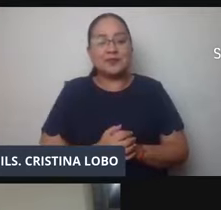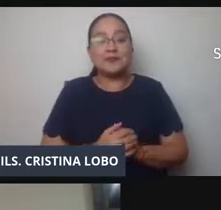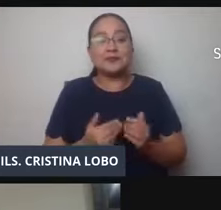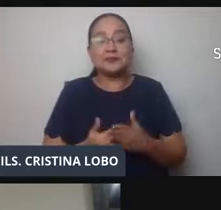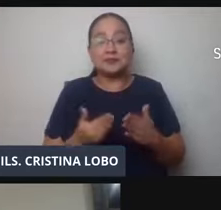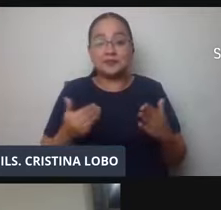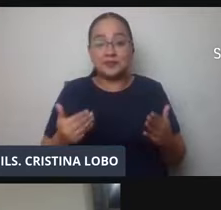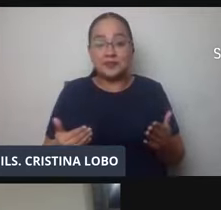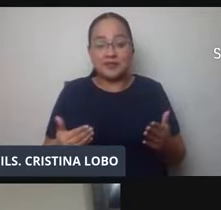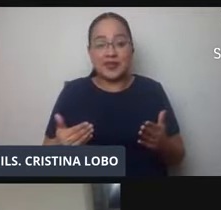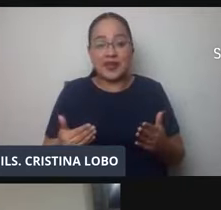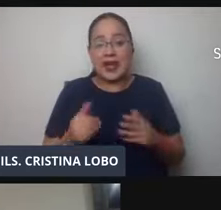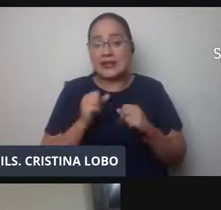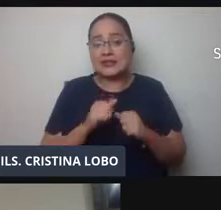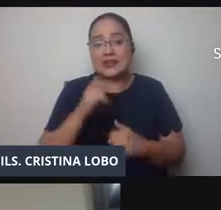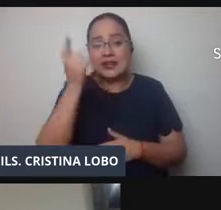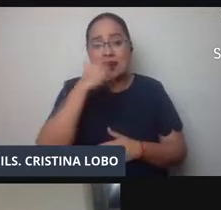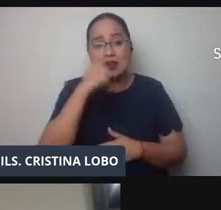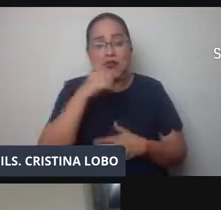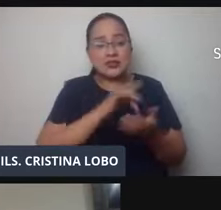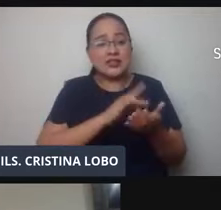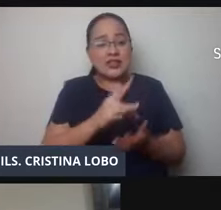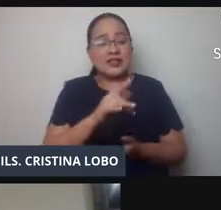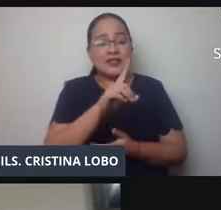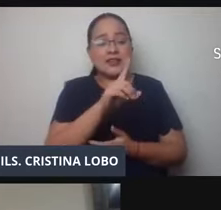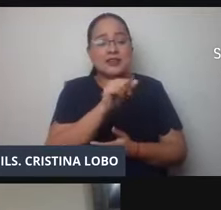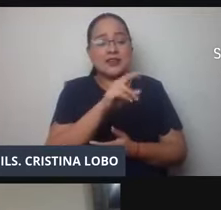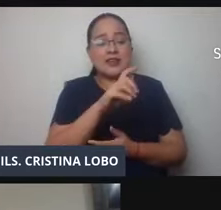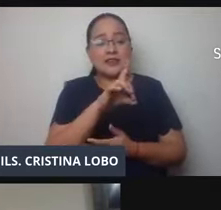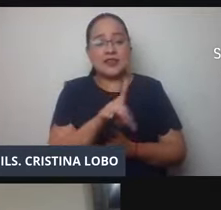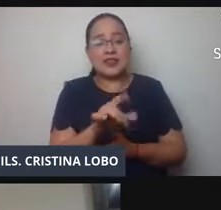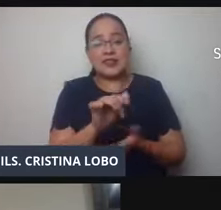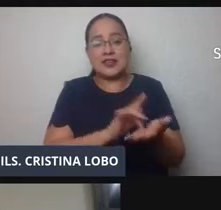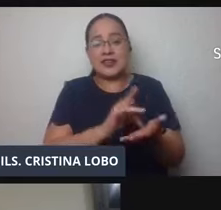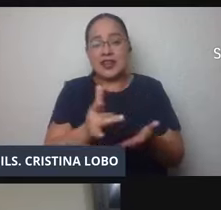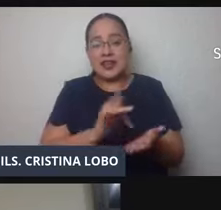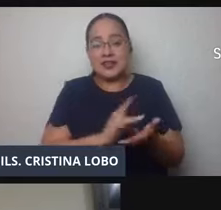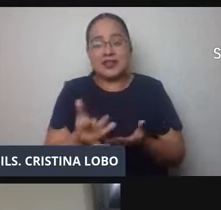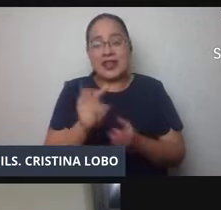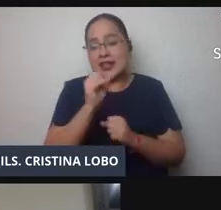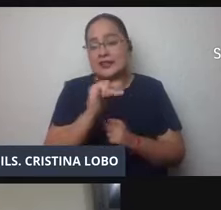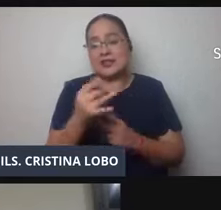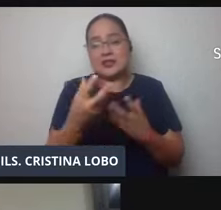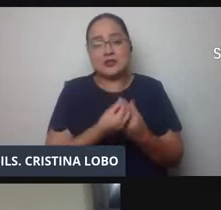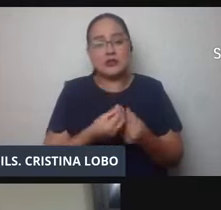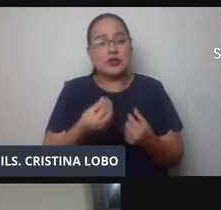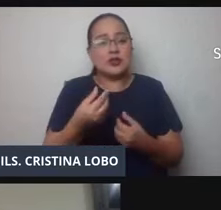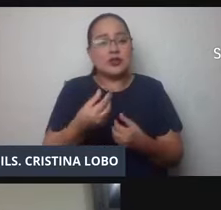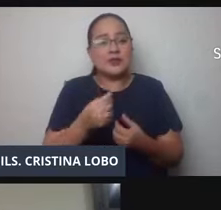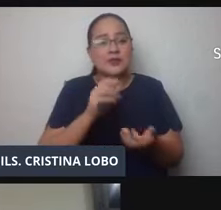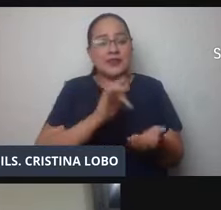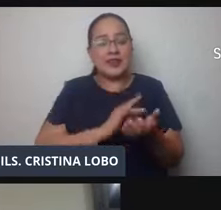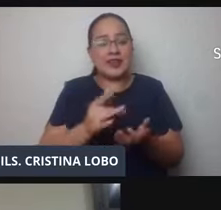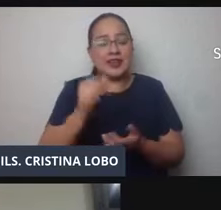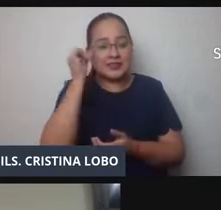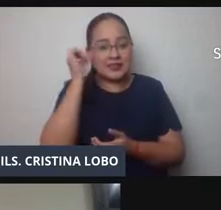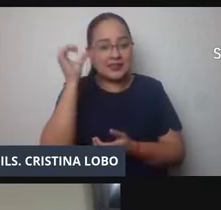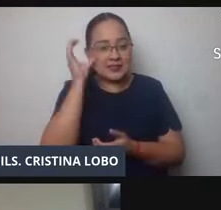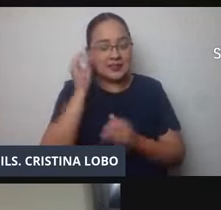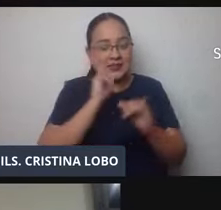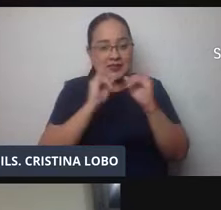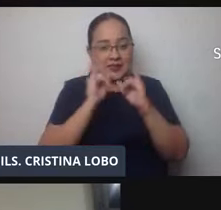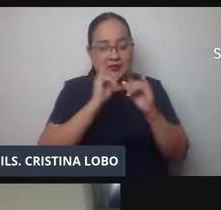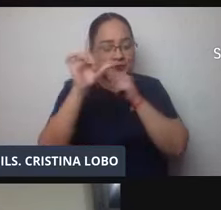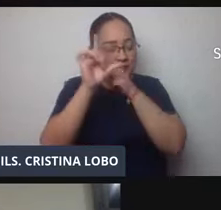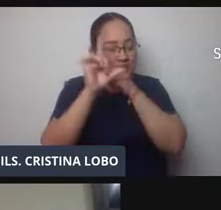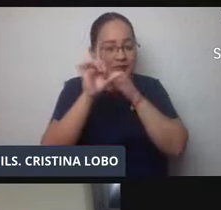yo como cada noche, gracias hermano, gracias mi querido David por estar con nosotros, gracias a mi querida Cris, que interpretando